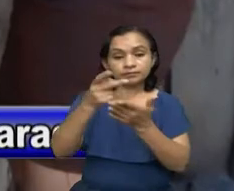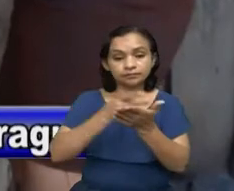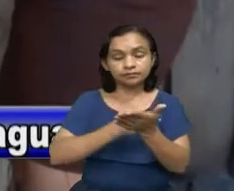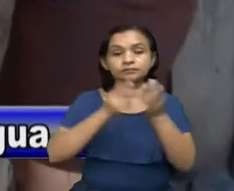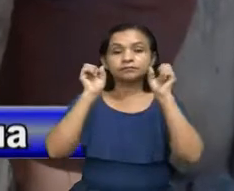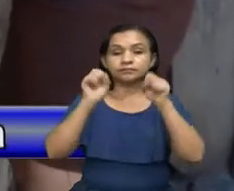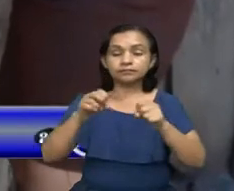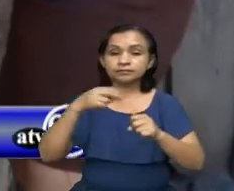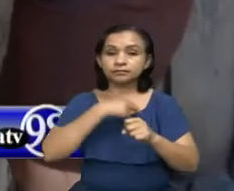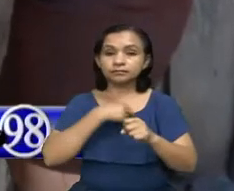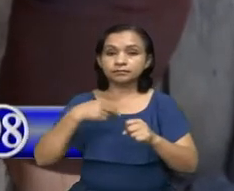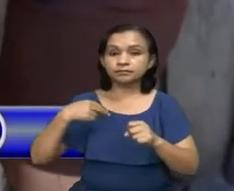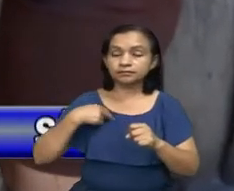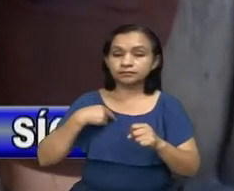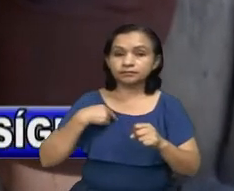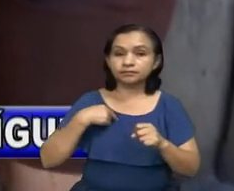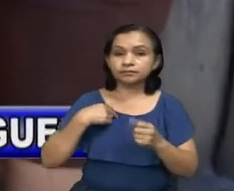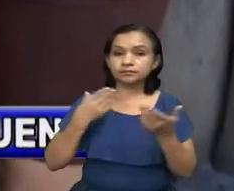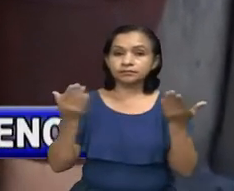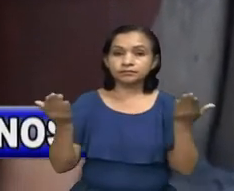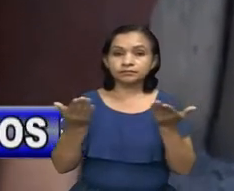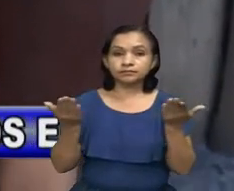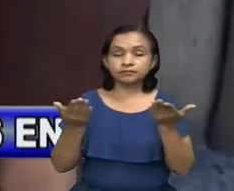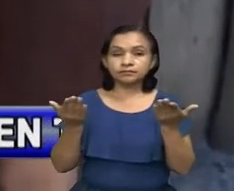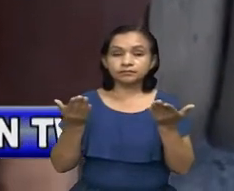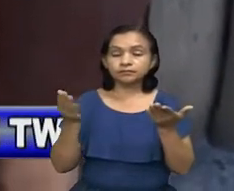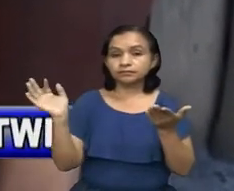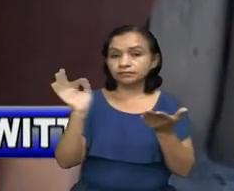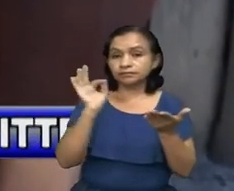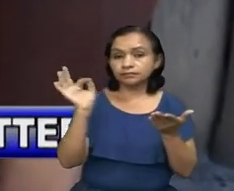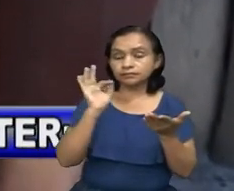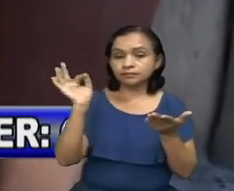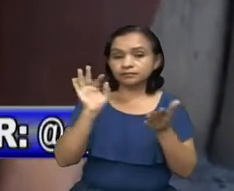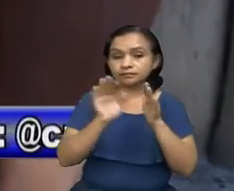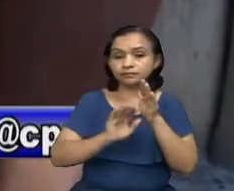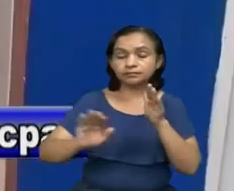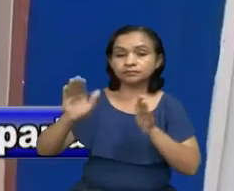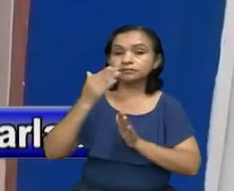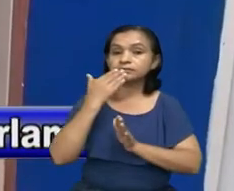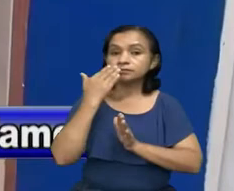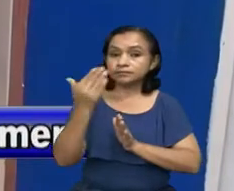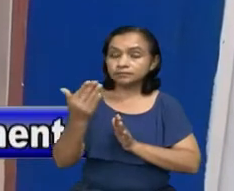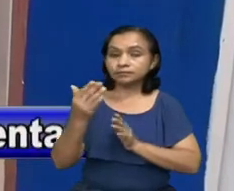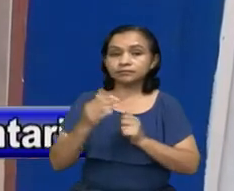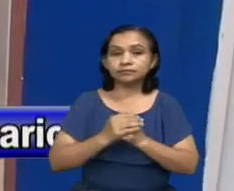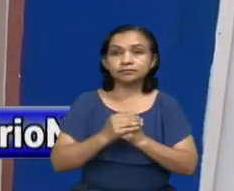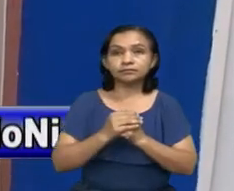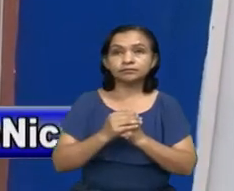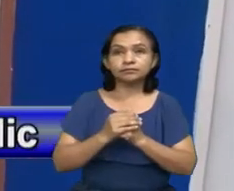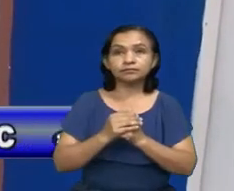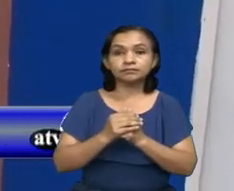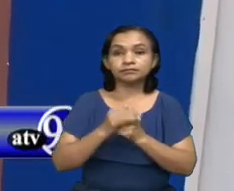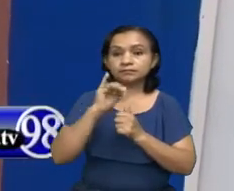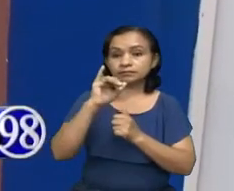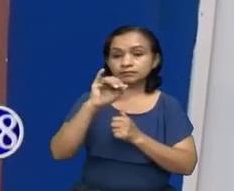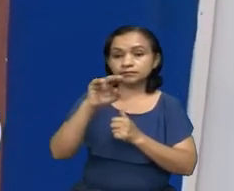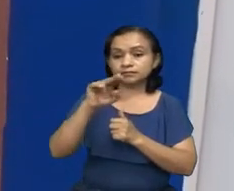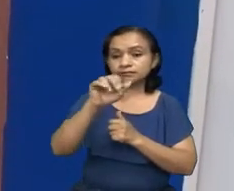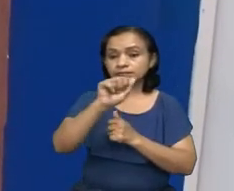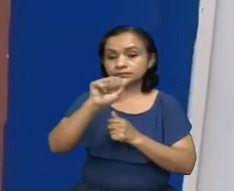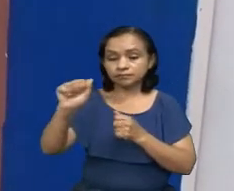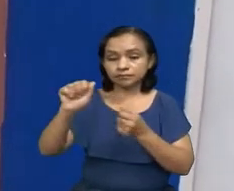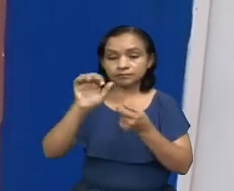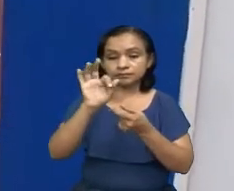puedan ejecutar de una manera más productiva posible. FICE, con los hermanos Dinada. Nosotros